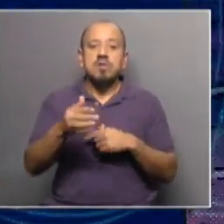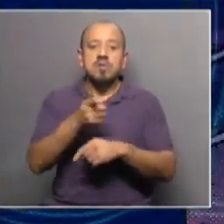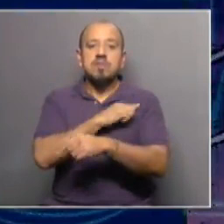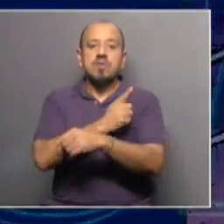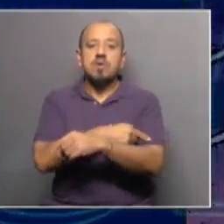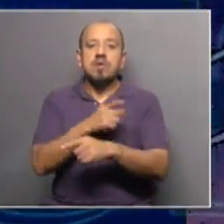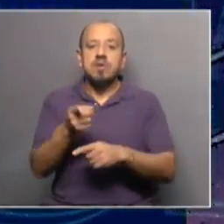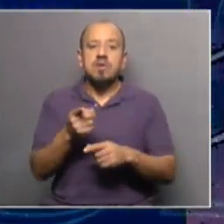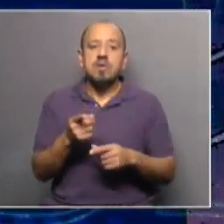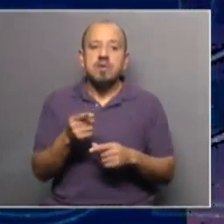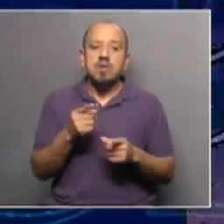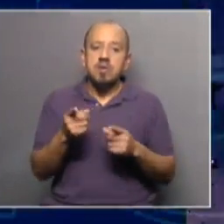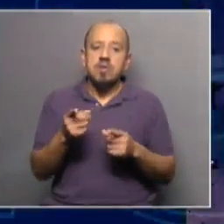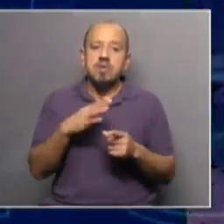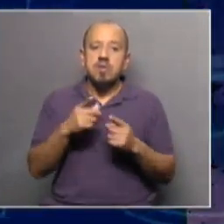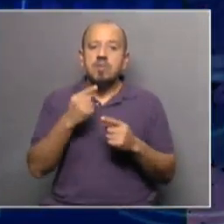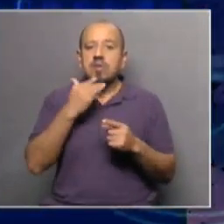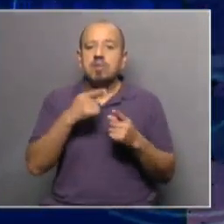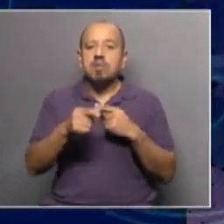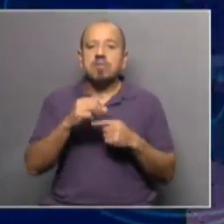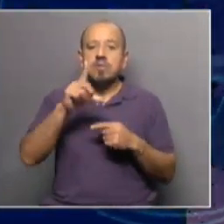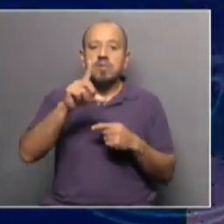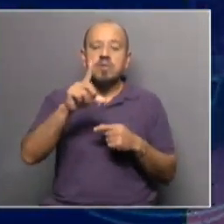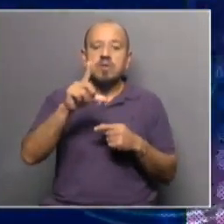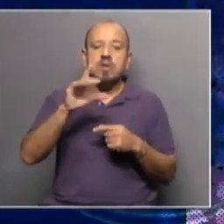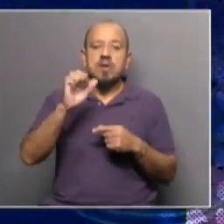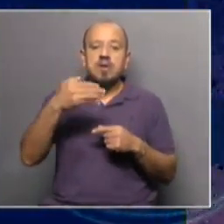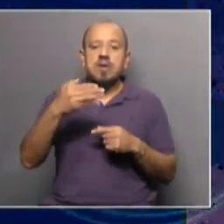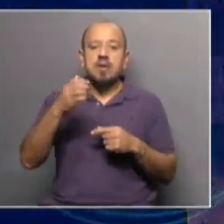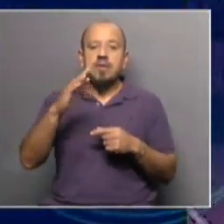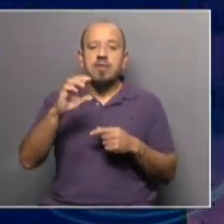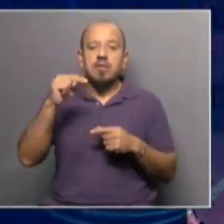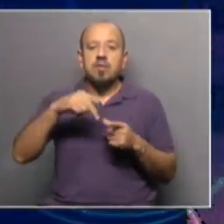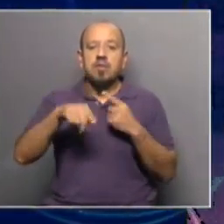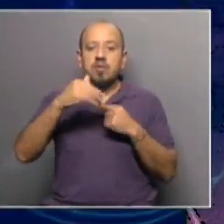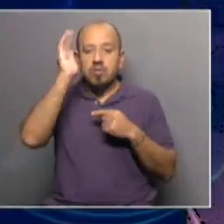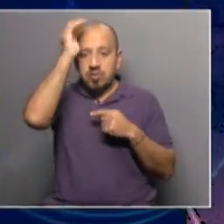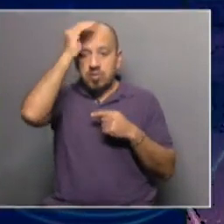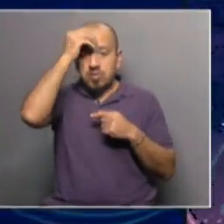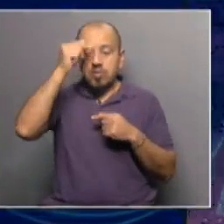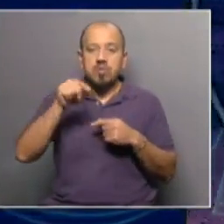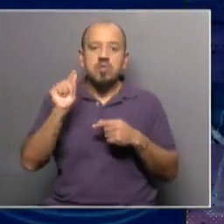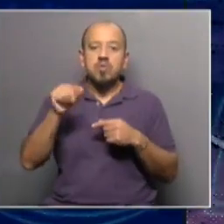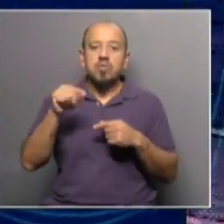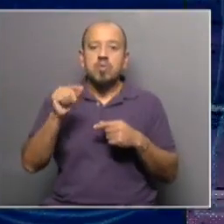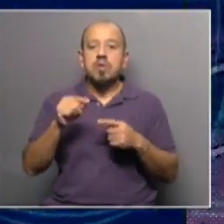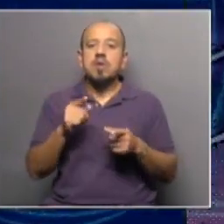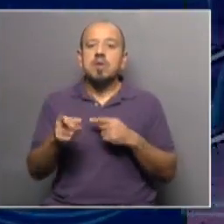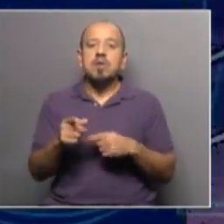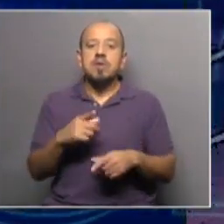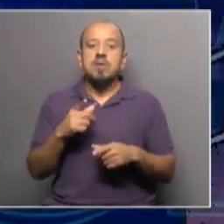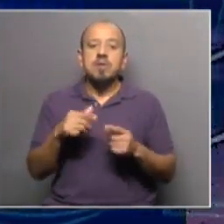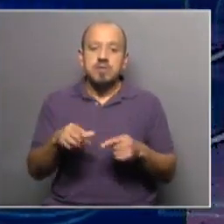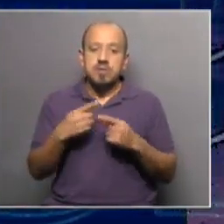¿no? Como se han enfrentado, por ejemplo, LeBron James en un intercambio mano a mano con Donald Trump en Twitter, por ejemplo, un escenario